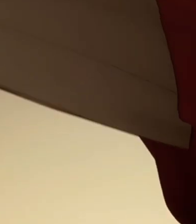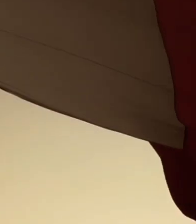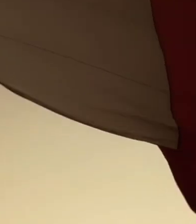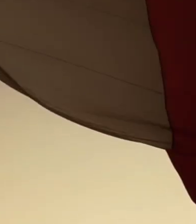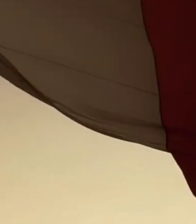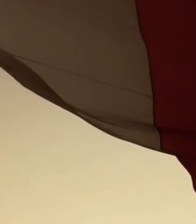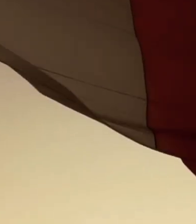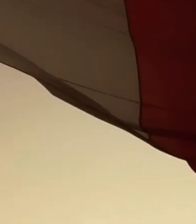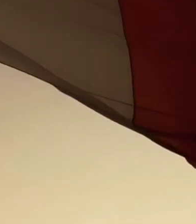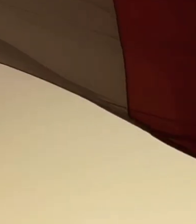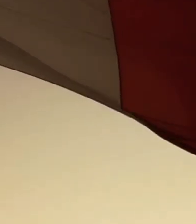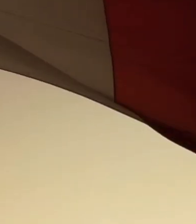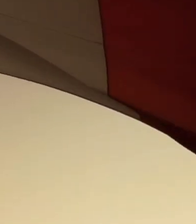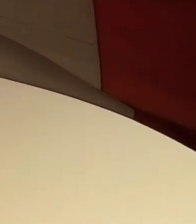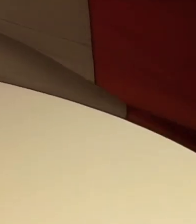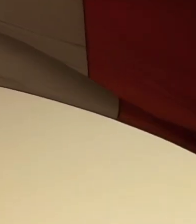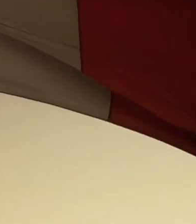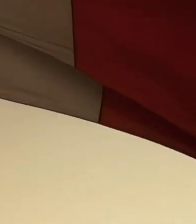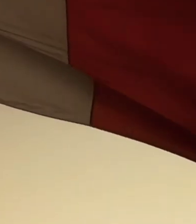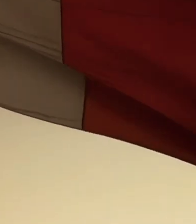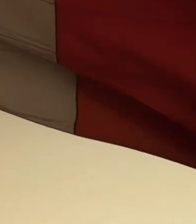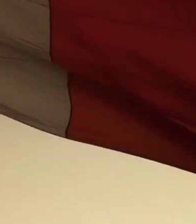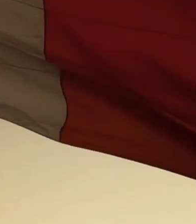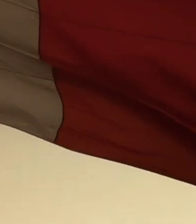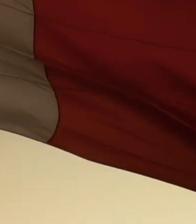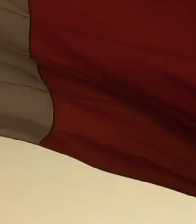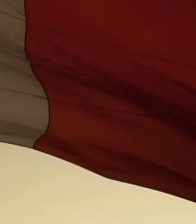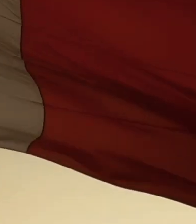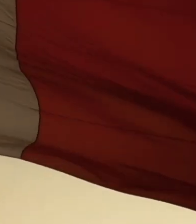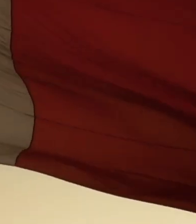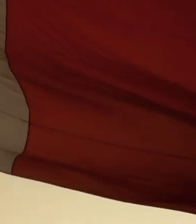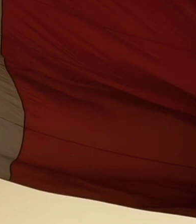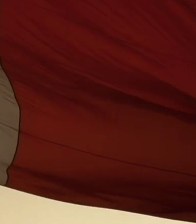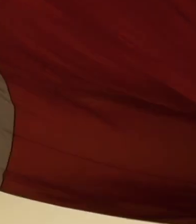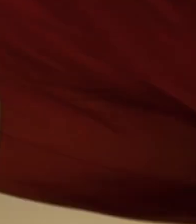like, compartan el video. Abrazo, gente. Se los quiere.